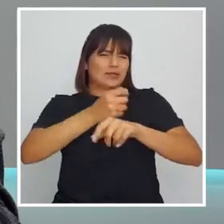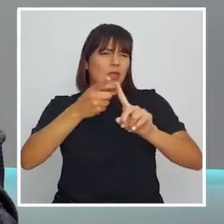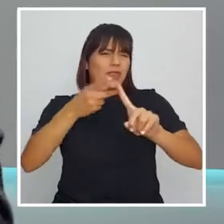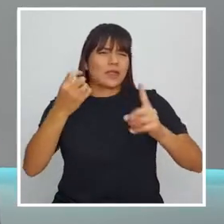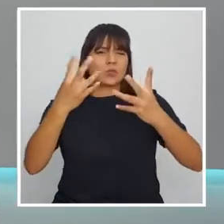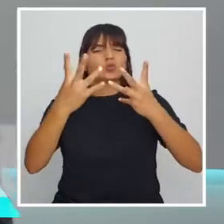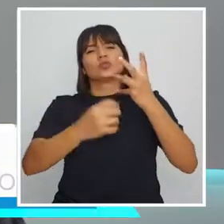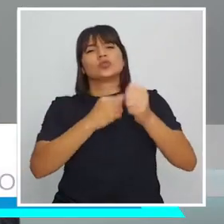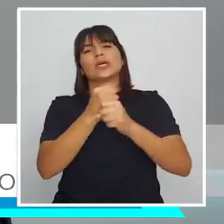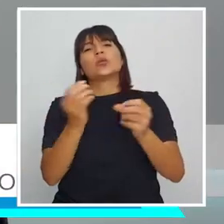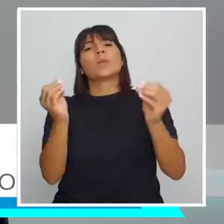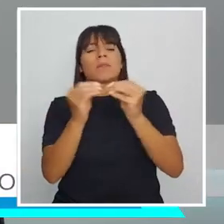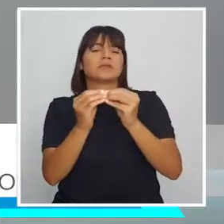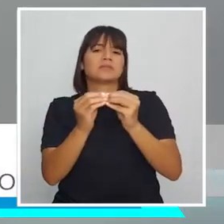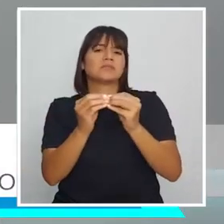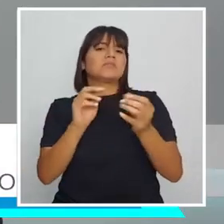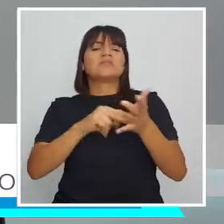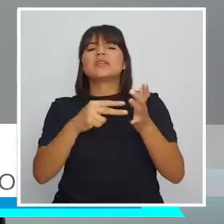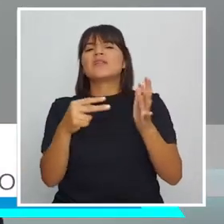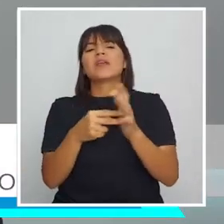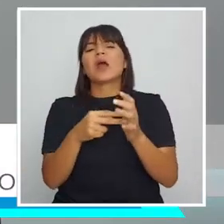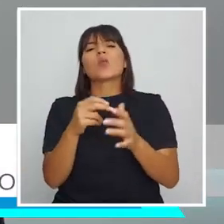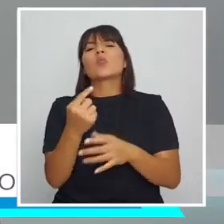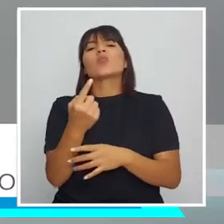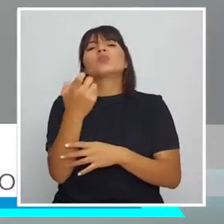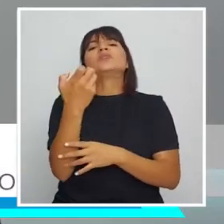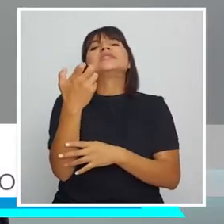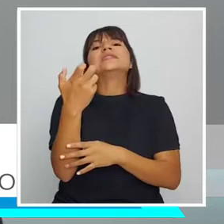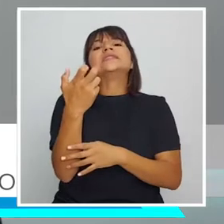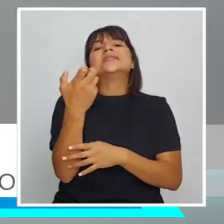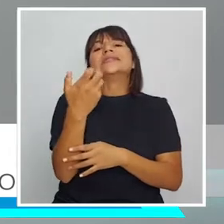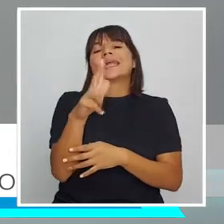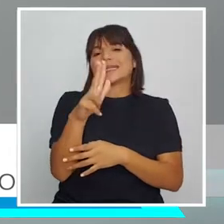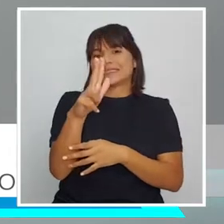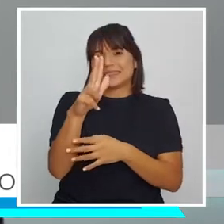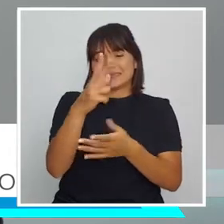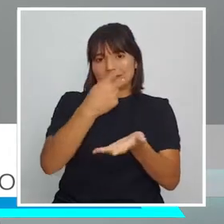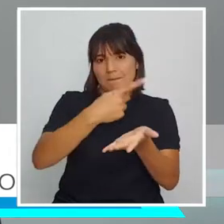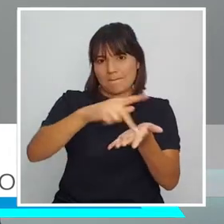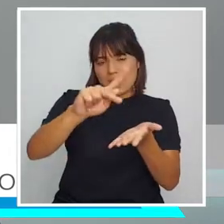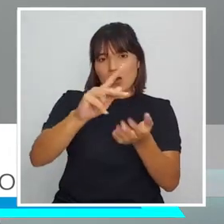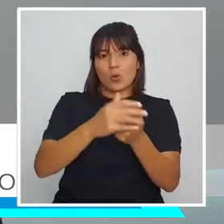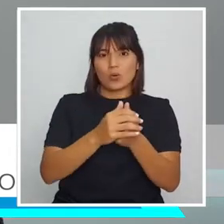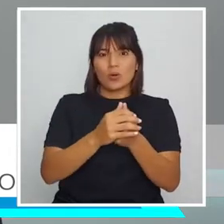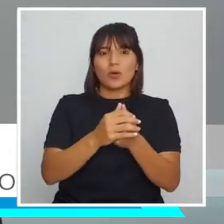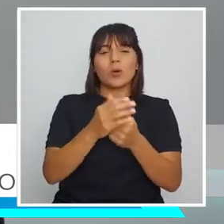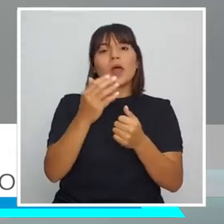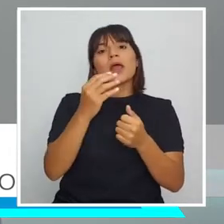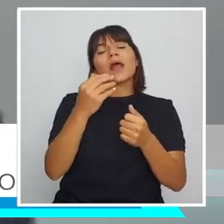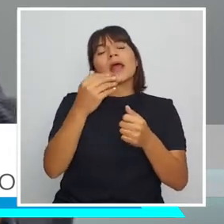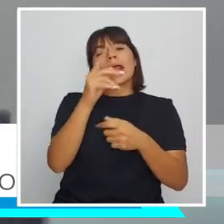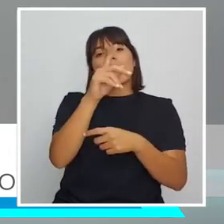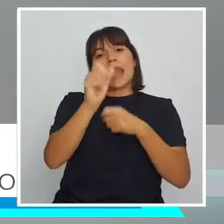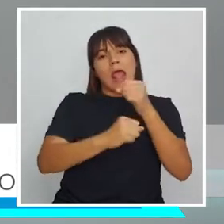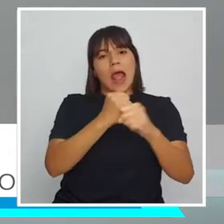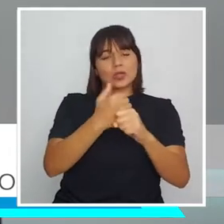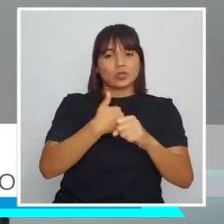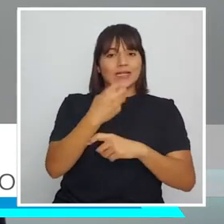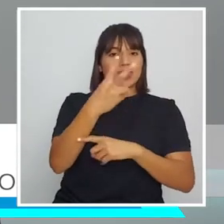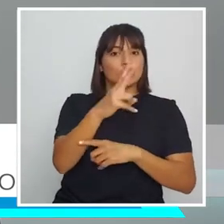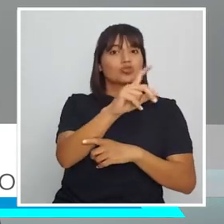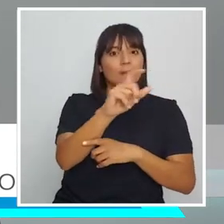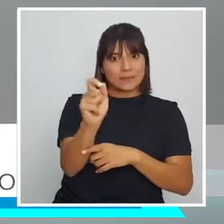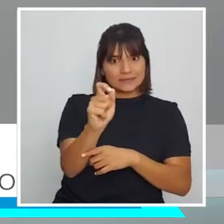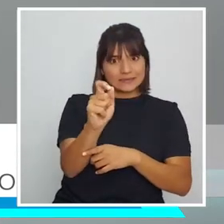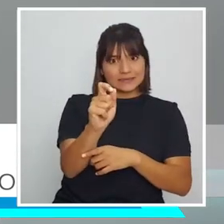13º salario, ¿verdad? Es un 13º mes que se nos paga, que se paga en diciembre. Ya está